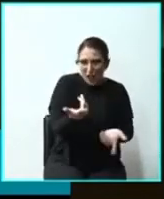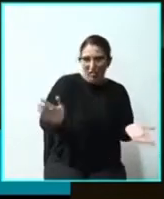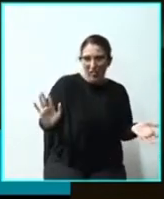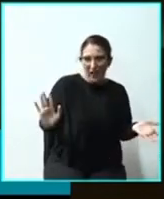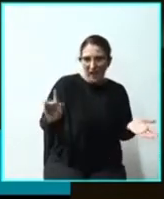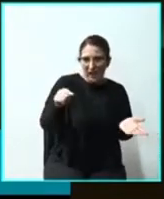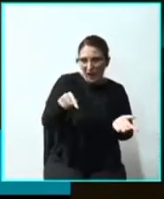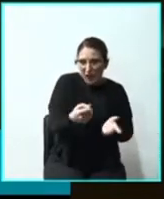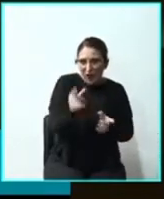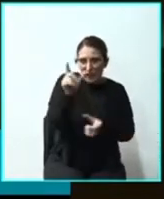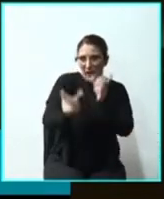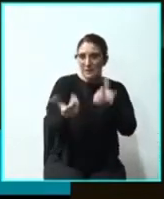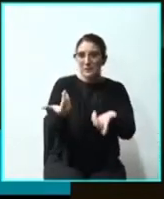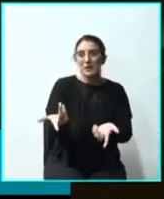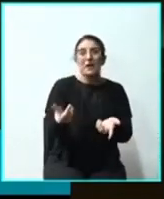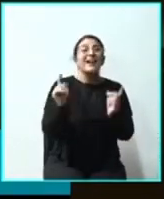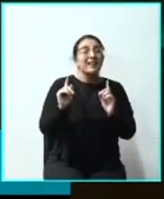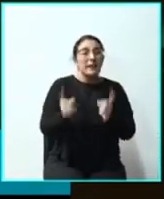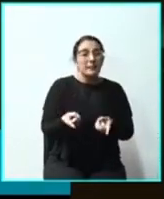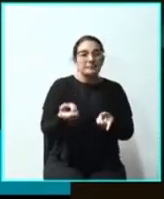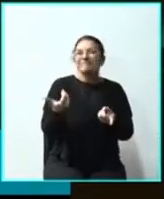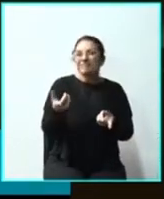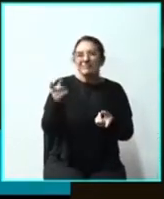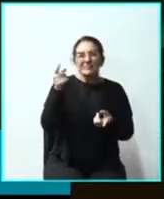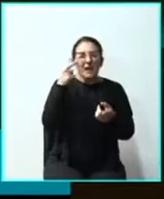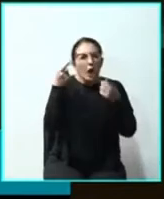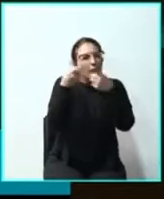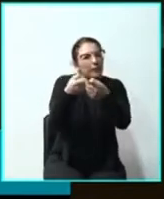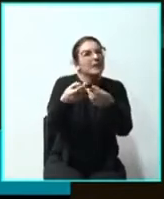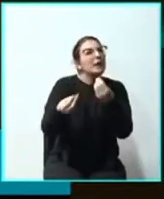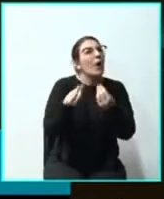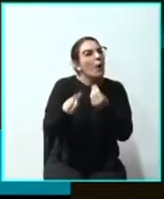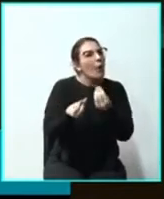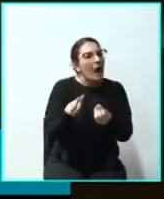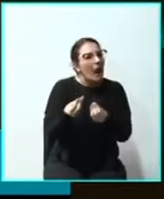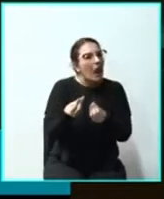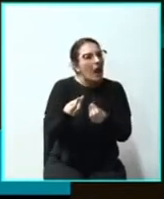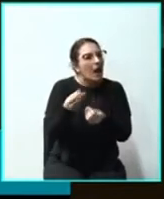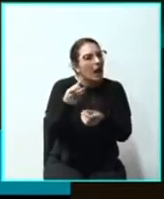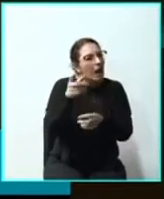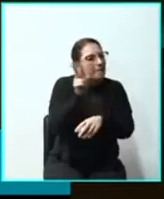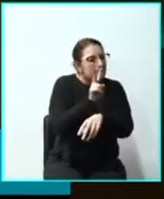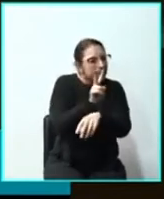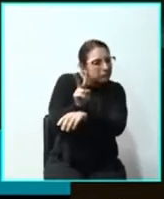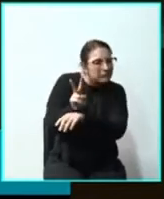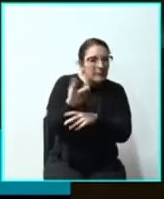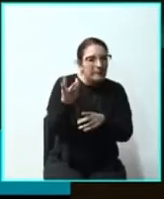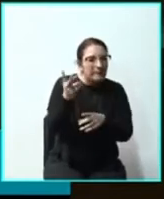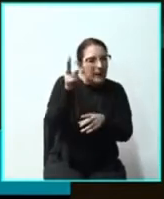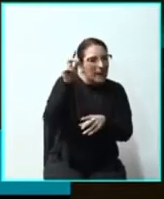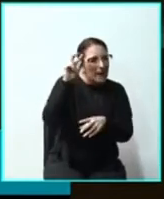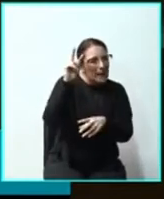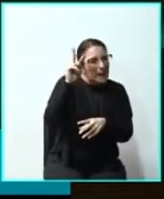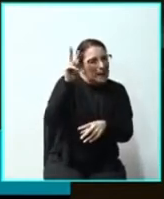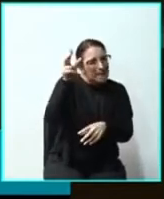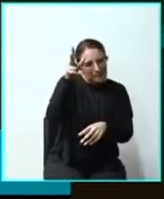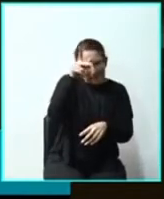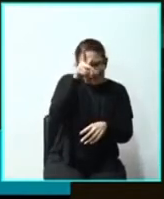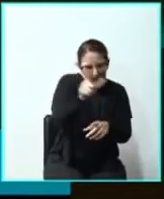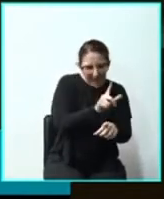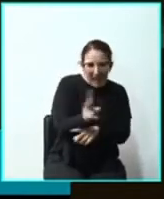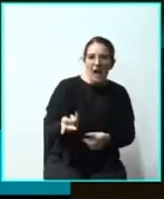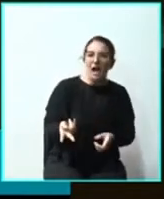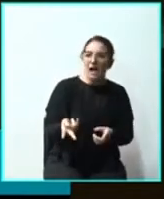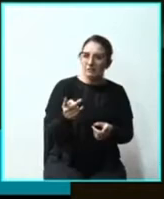población, porque su objeto es vigilar y perseguir. ante la problemática social en la que vivimos,